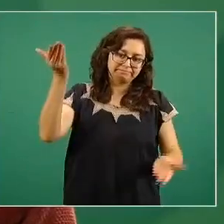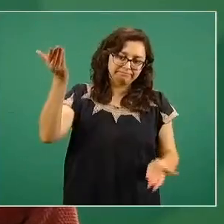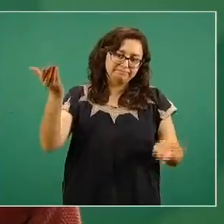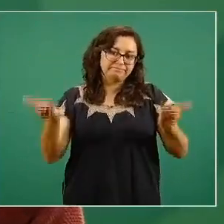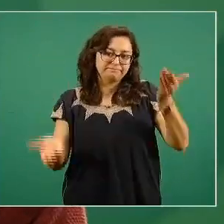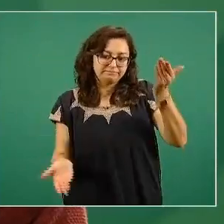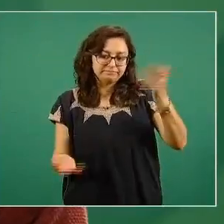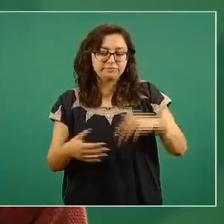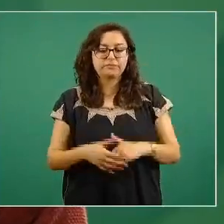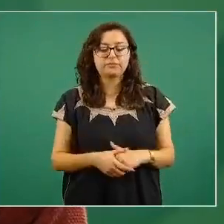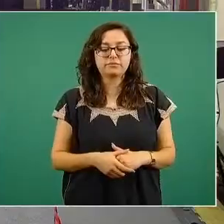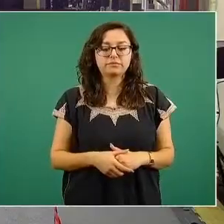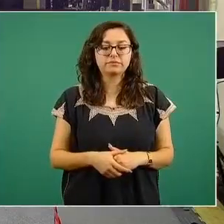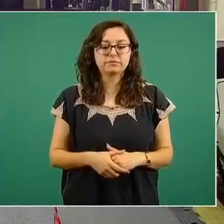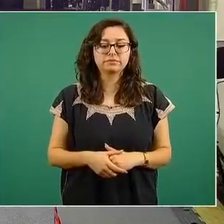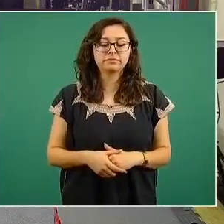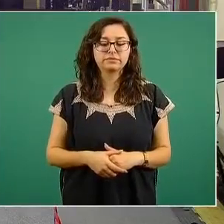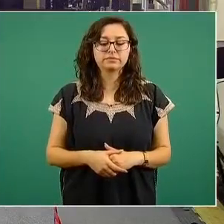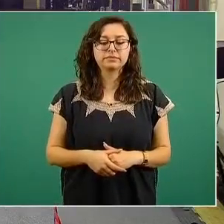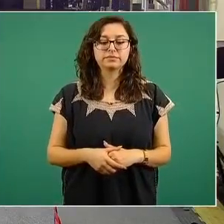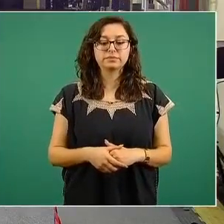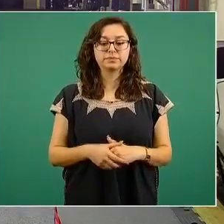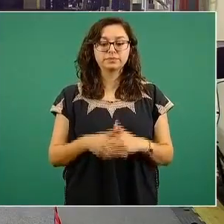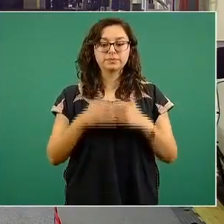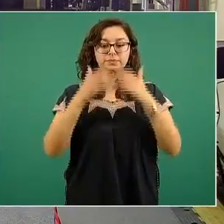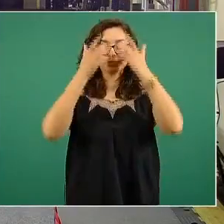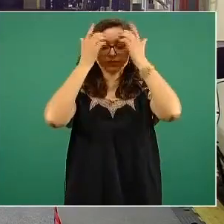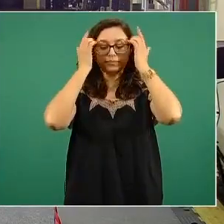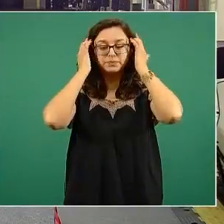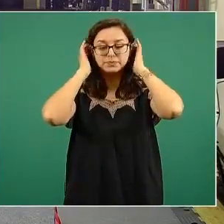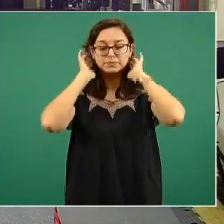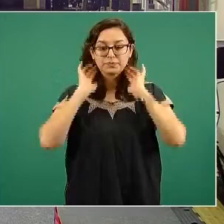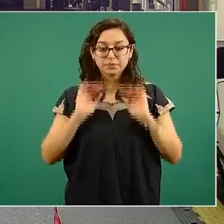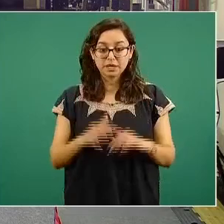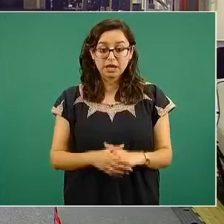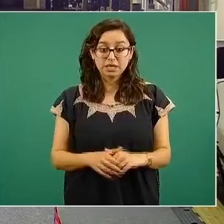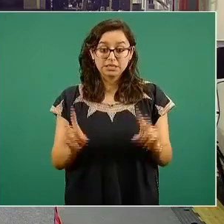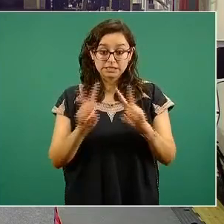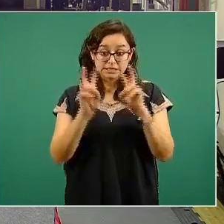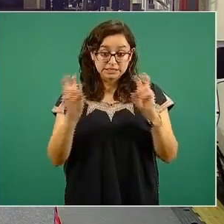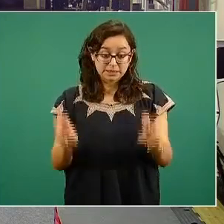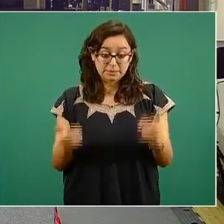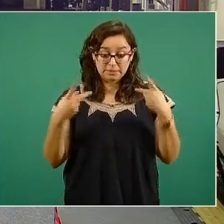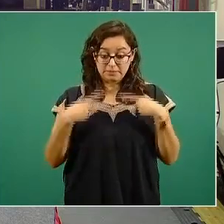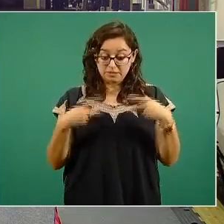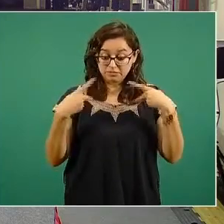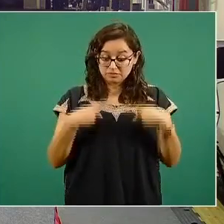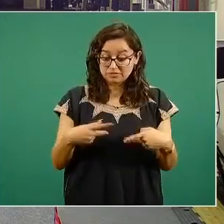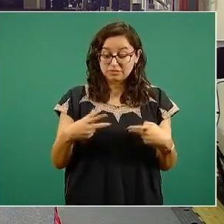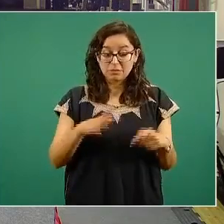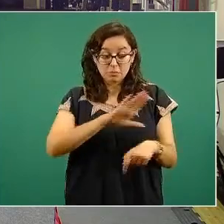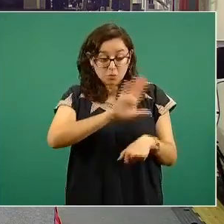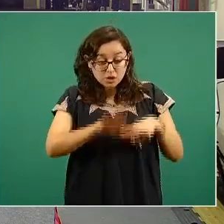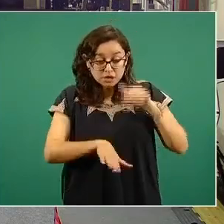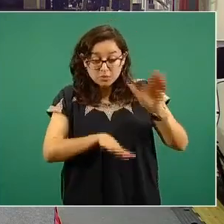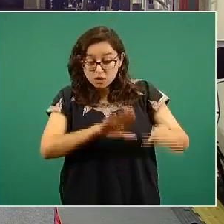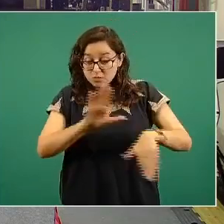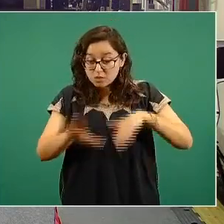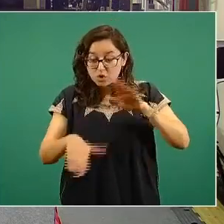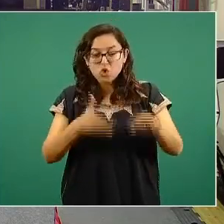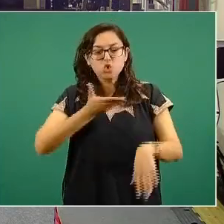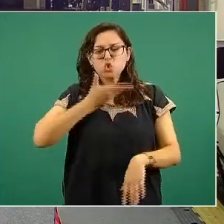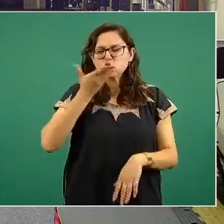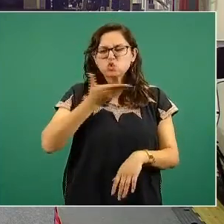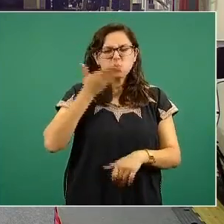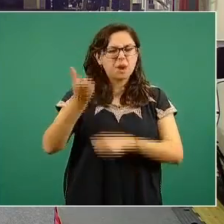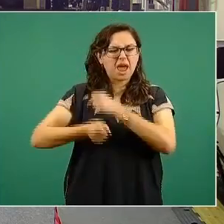enfermedades. Respecto al informe de exceso de mortalidad, este es un informe que trabajamos continuamente. Recordar que es